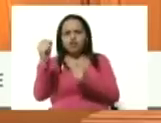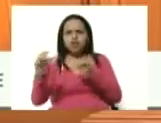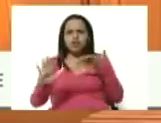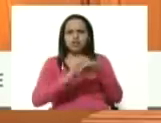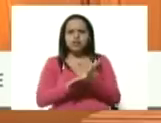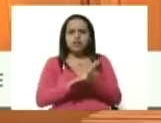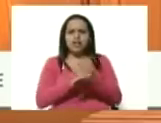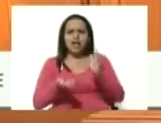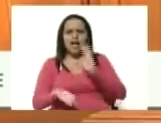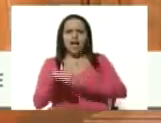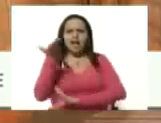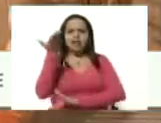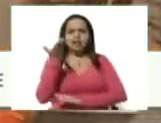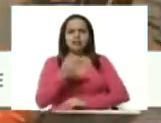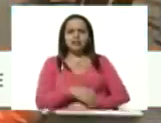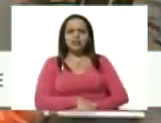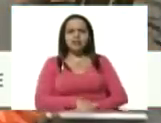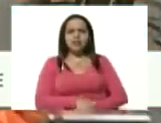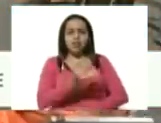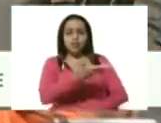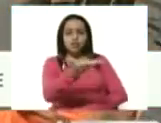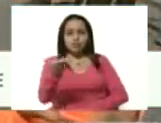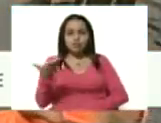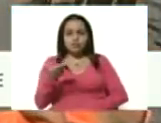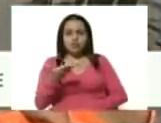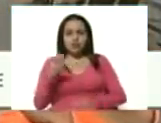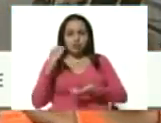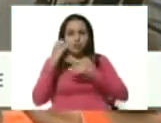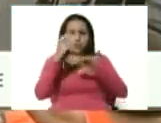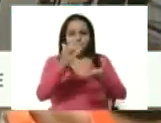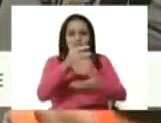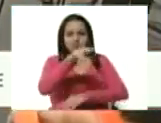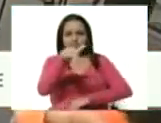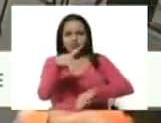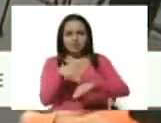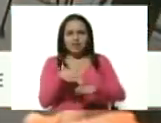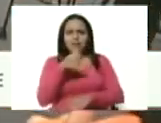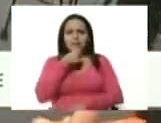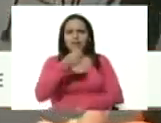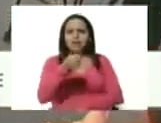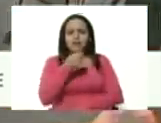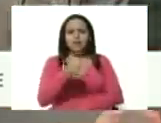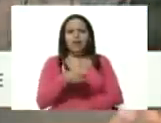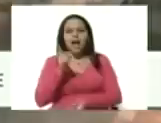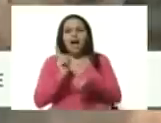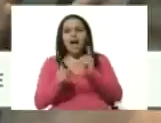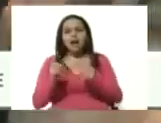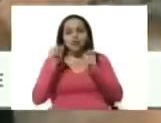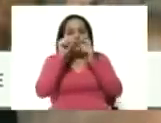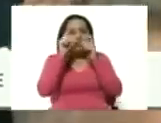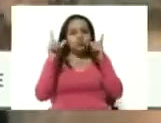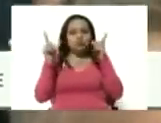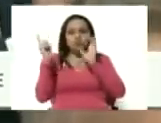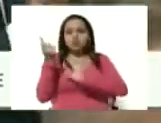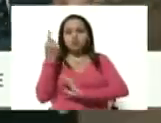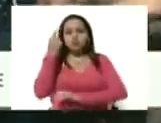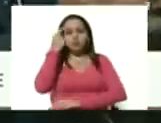de la altura de ustedes como premios nacionales de periodismo, algo único.